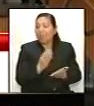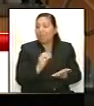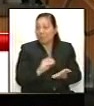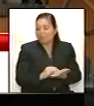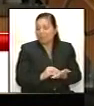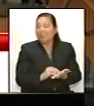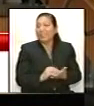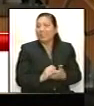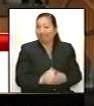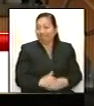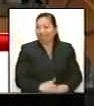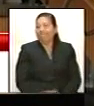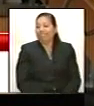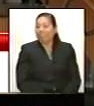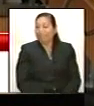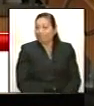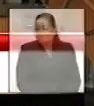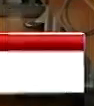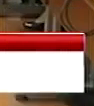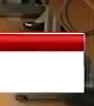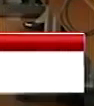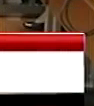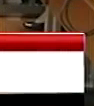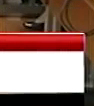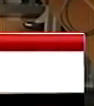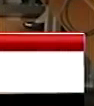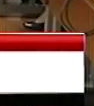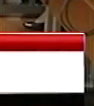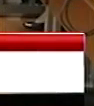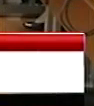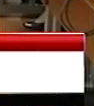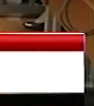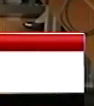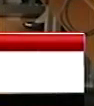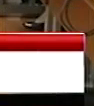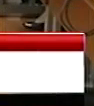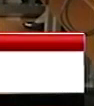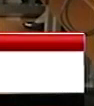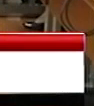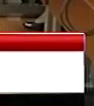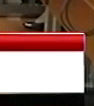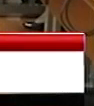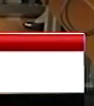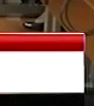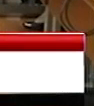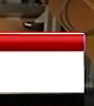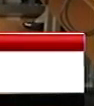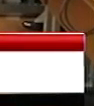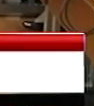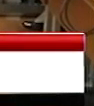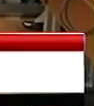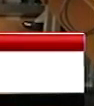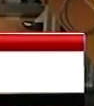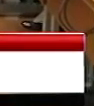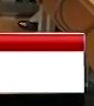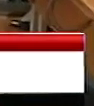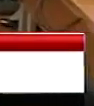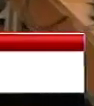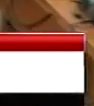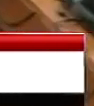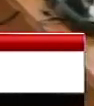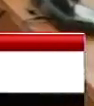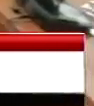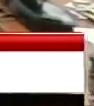mayor el que estamos viendo, ¿no? Adelante, por favor. Por ese motivo es que les estoy indicando y les vuelvo a